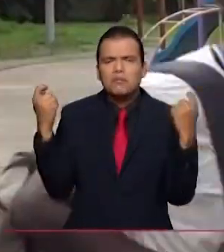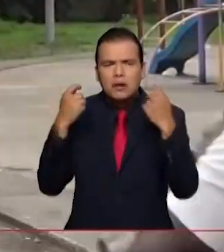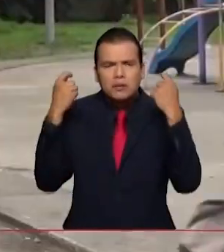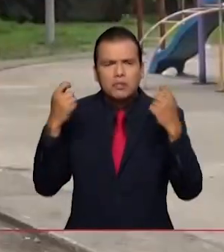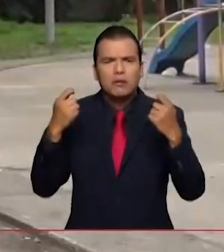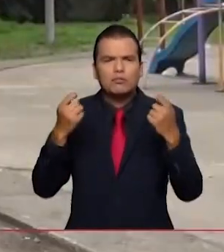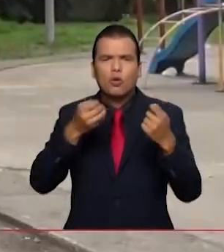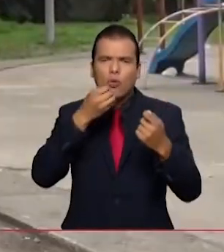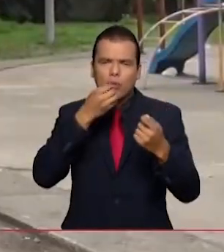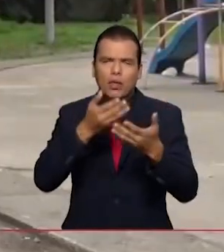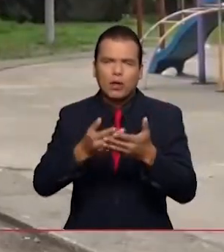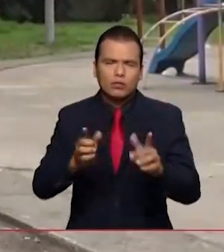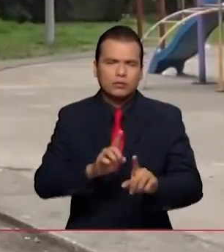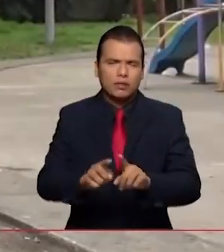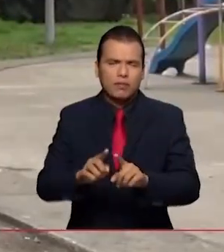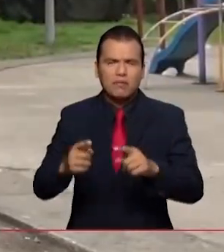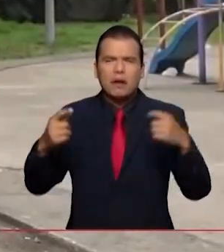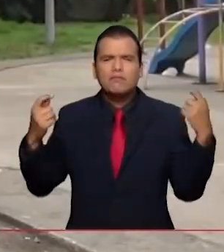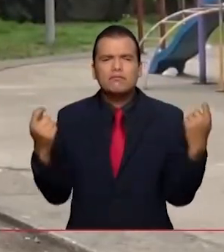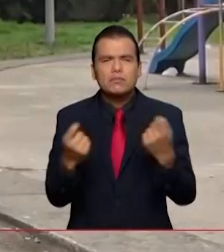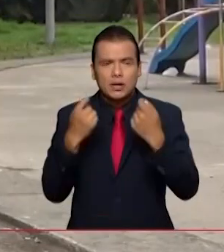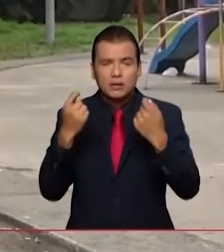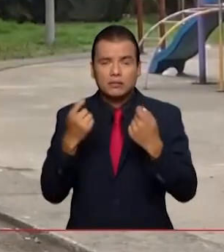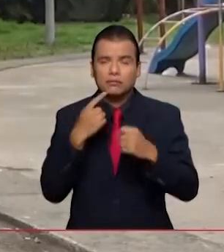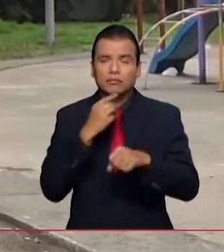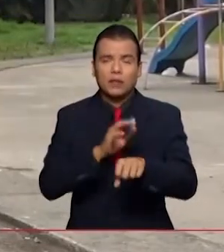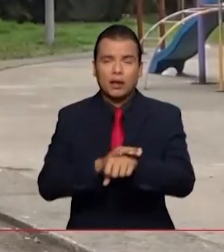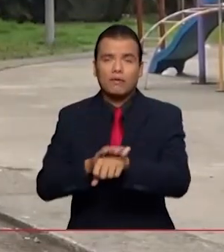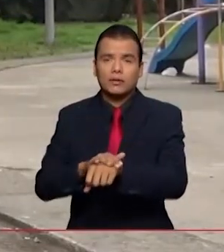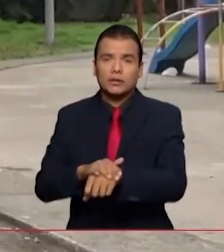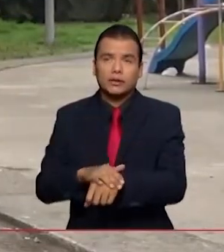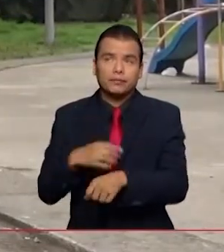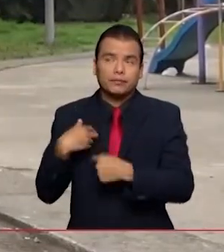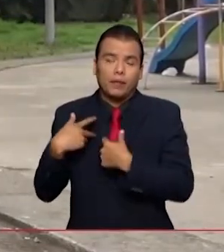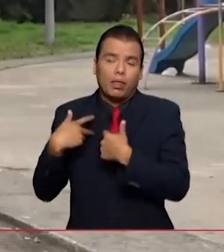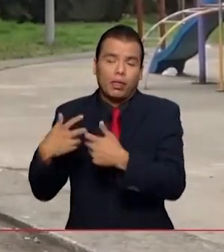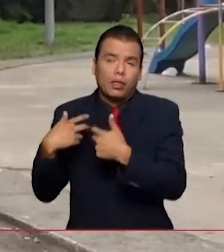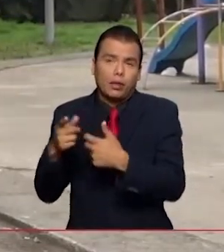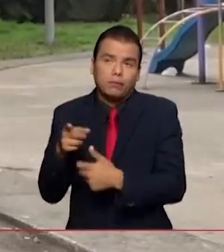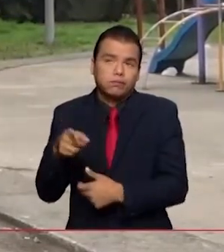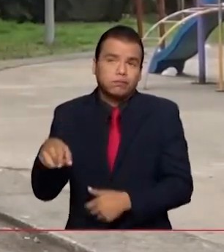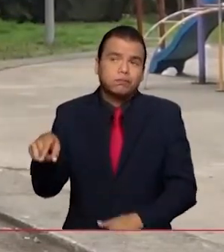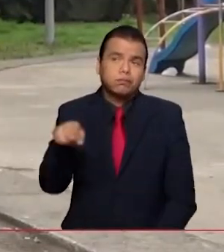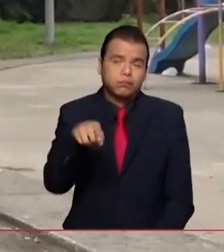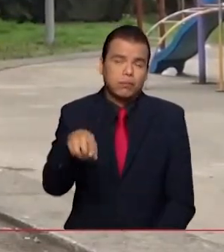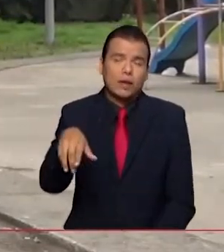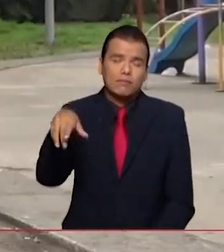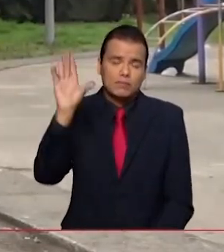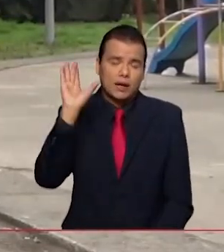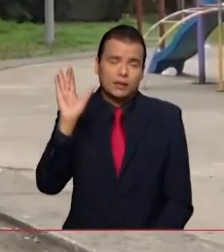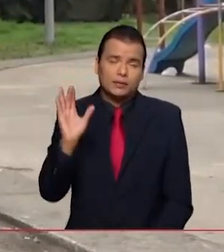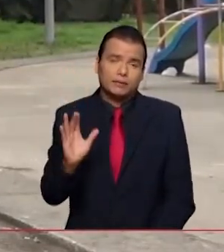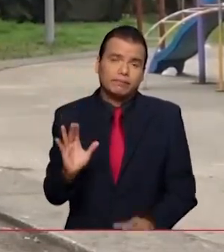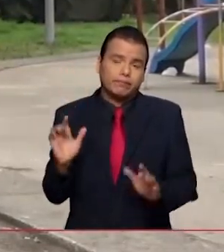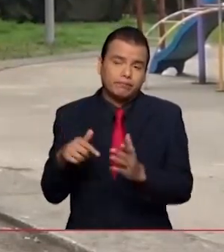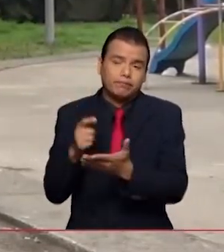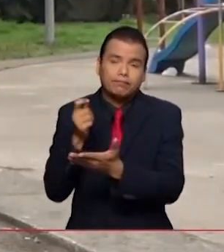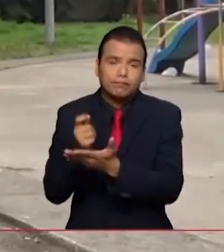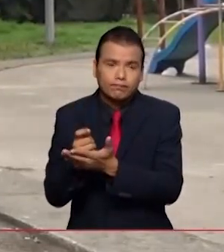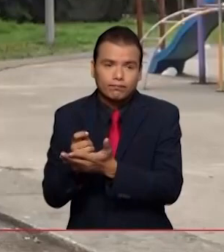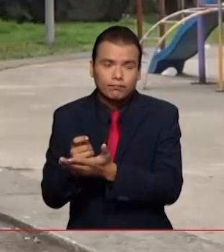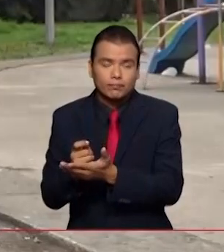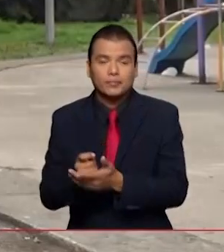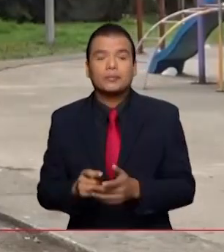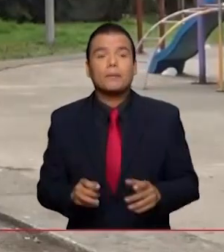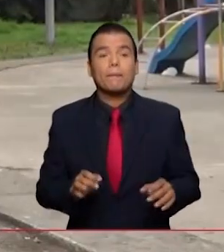como el huevo, la carne o la leche, que también señalan estar siendo víctimas de los extorsionistas. Esa